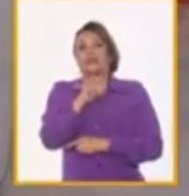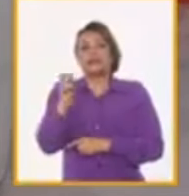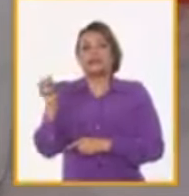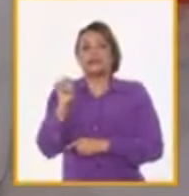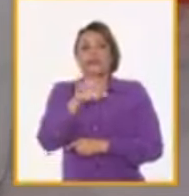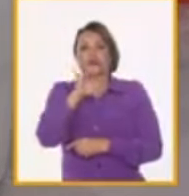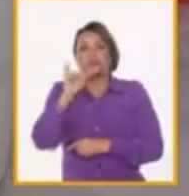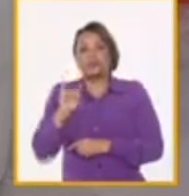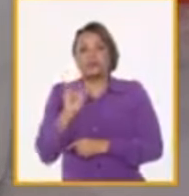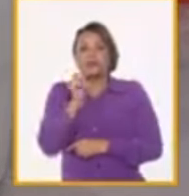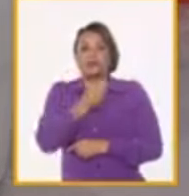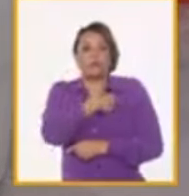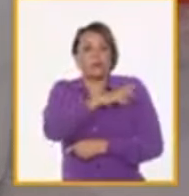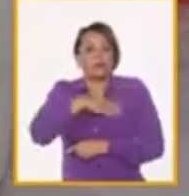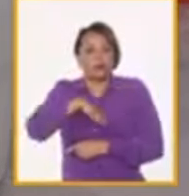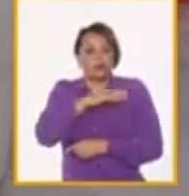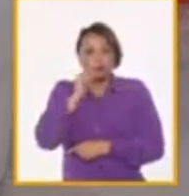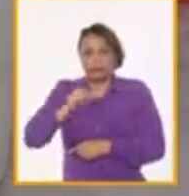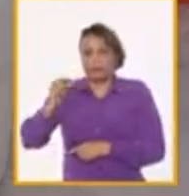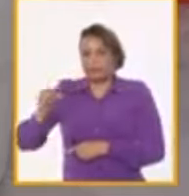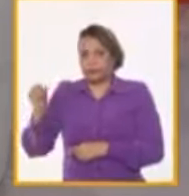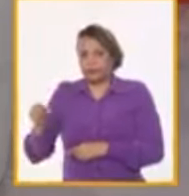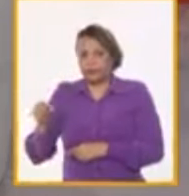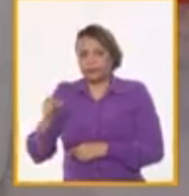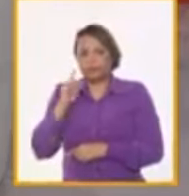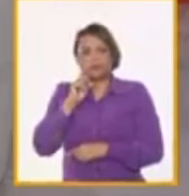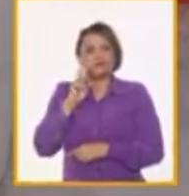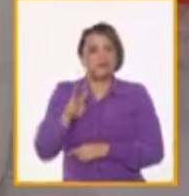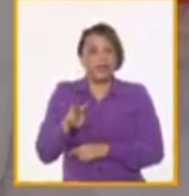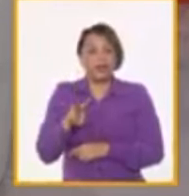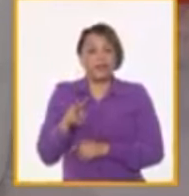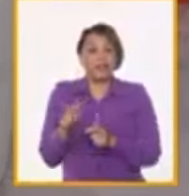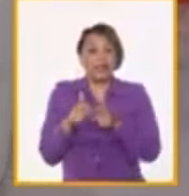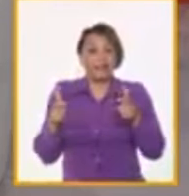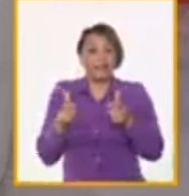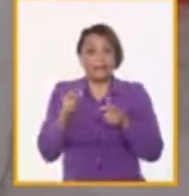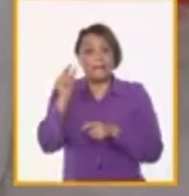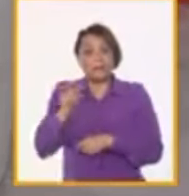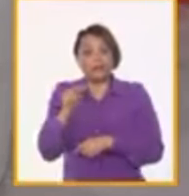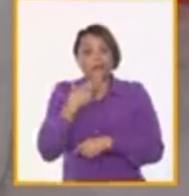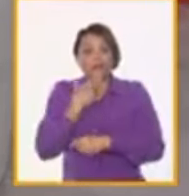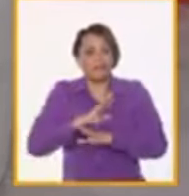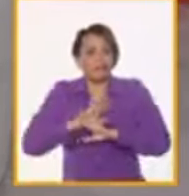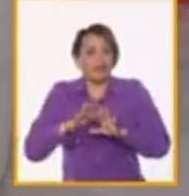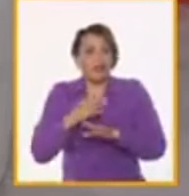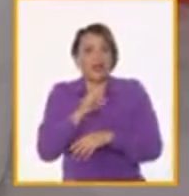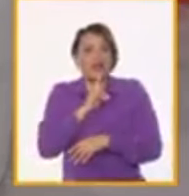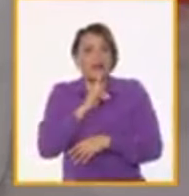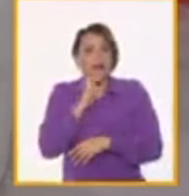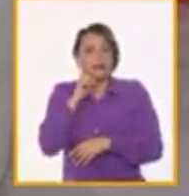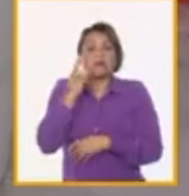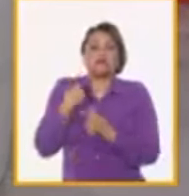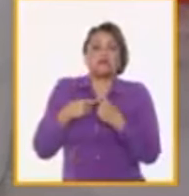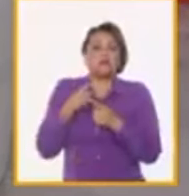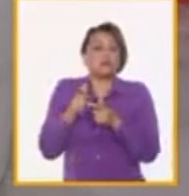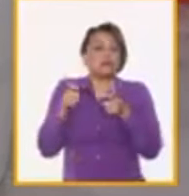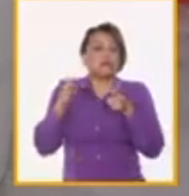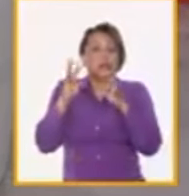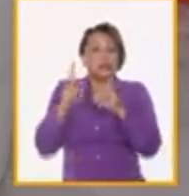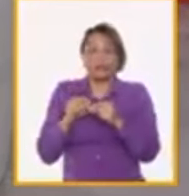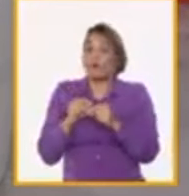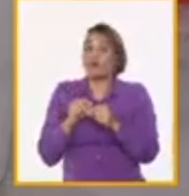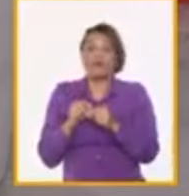cuando vemos la cantidad de personas, a lo mejor pensamos que el número no es grande, pero cuando lo